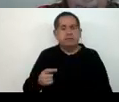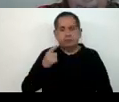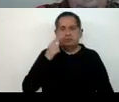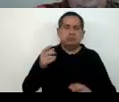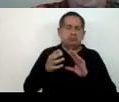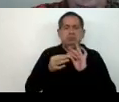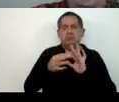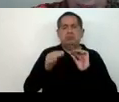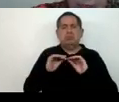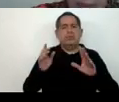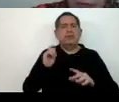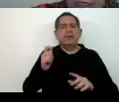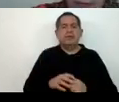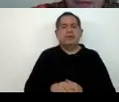que